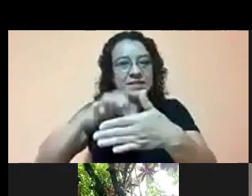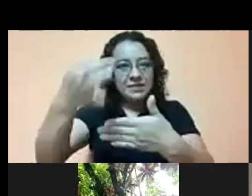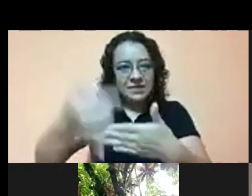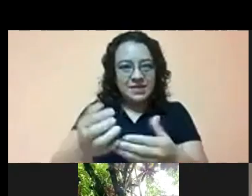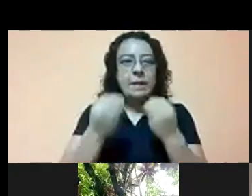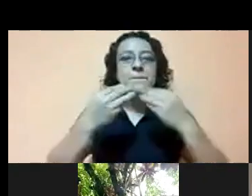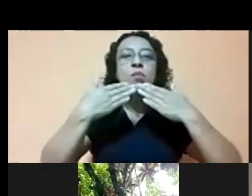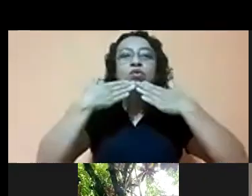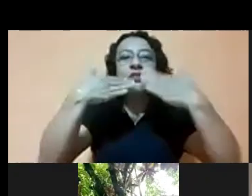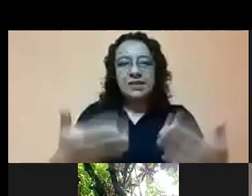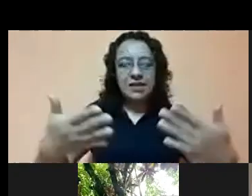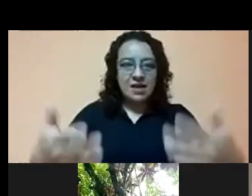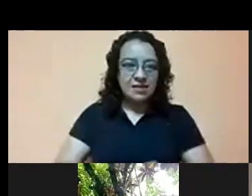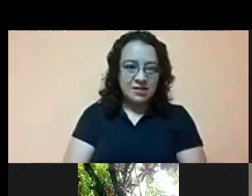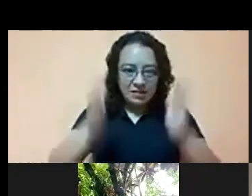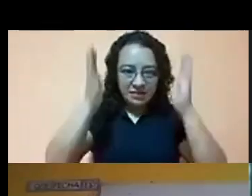por la atención.